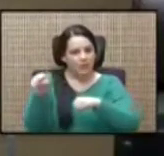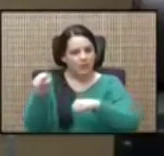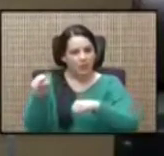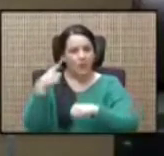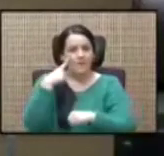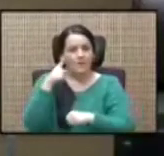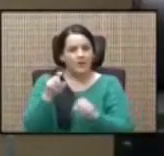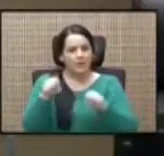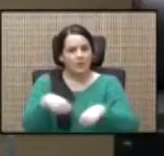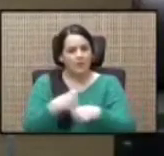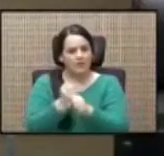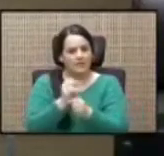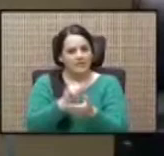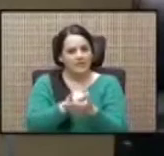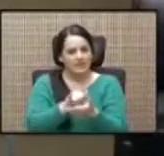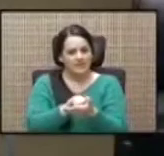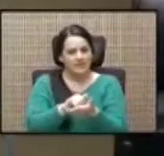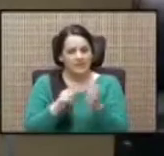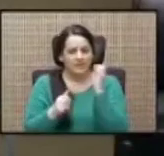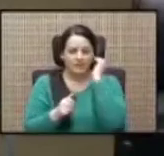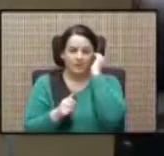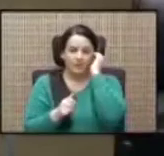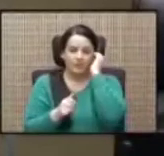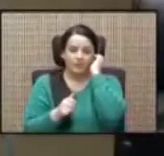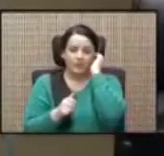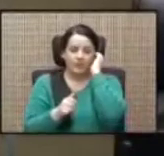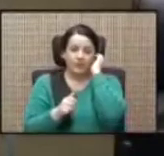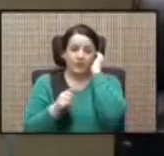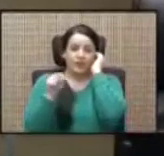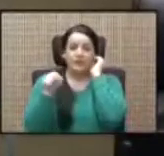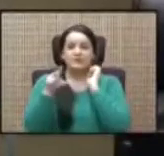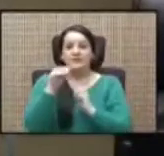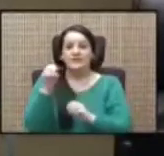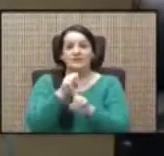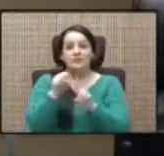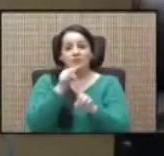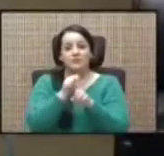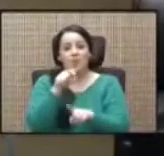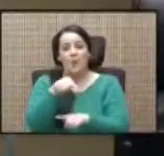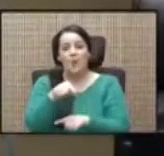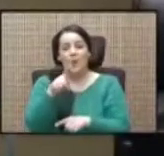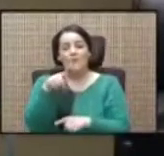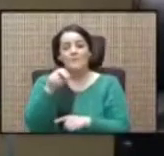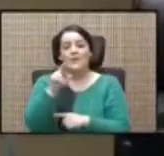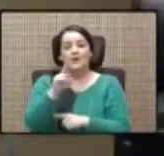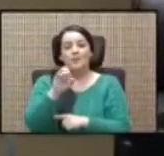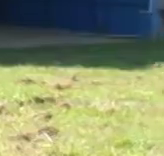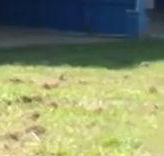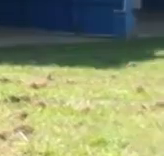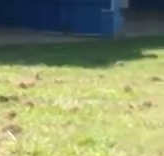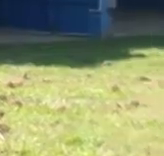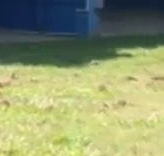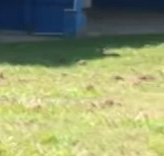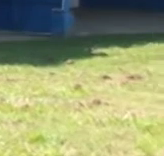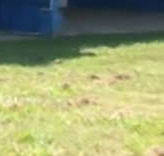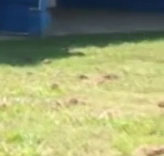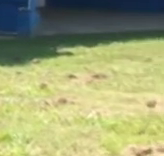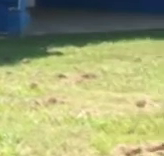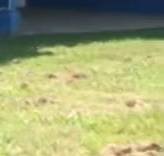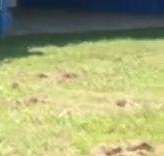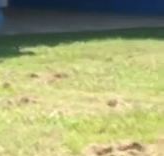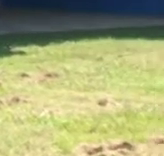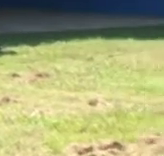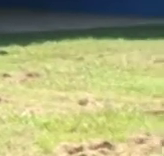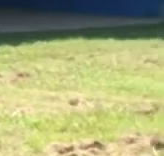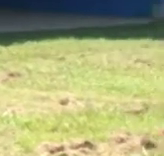para hacer esta permuta. Una permuta por una propiedad que, como reitero, está en